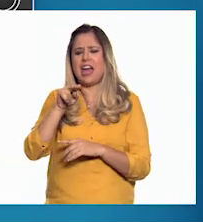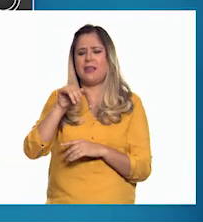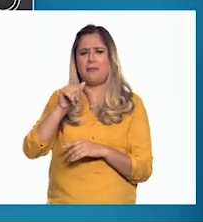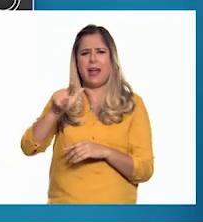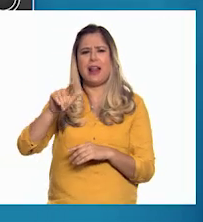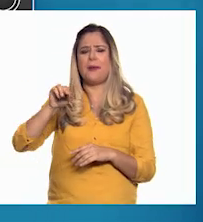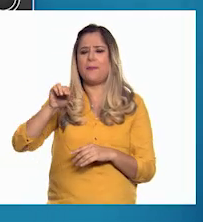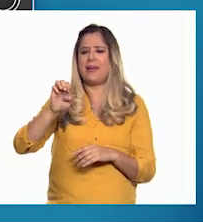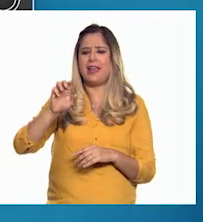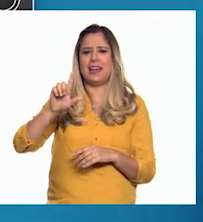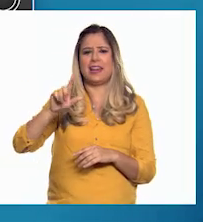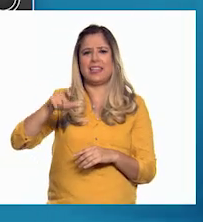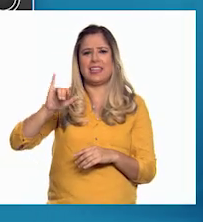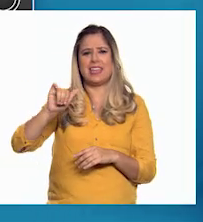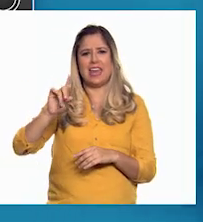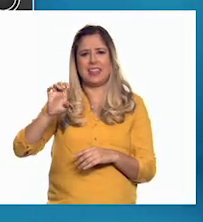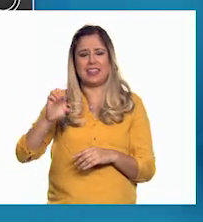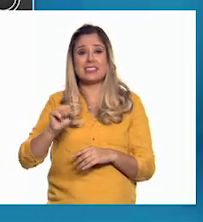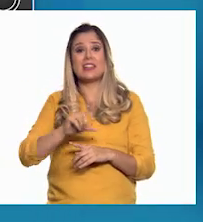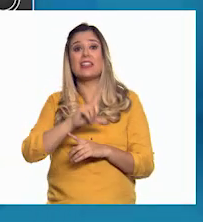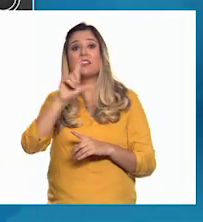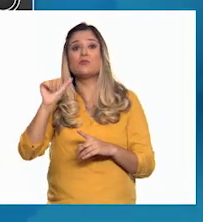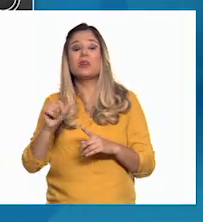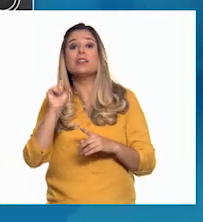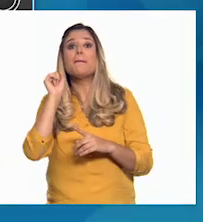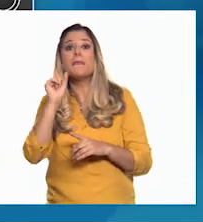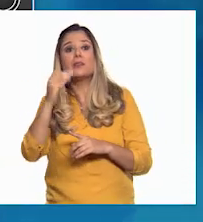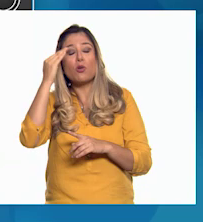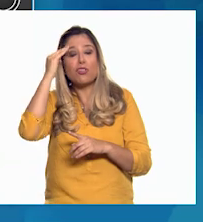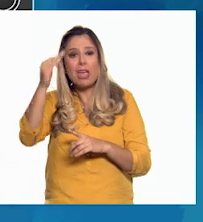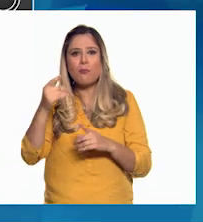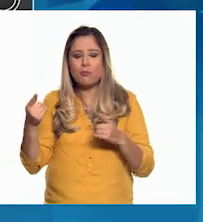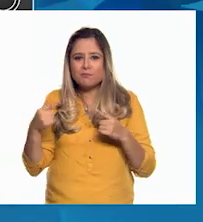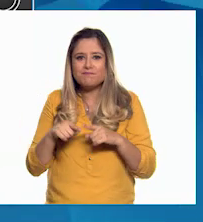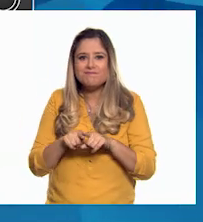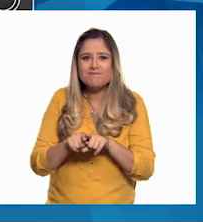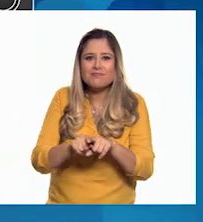Sí. Y simultáneamente salieron al mismo tiempo